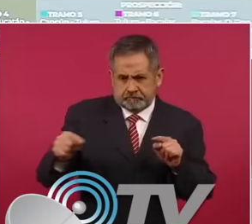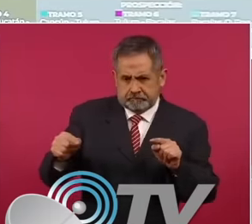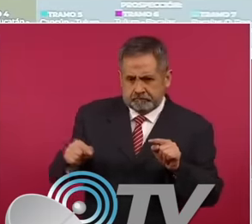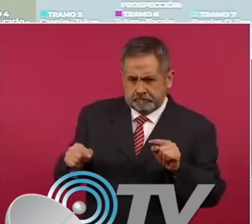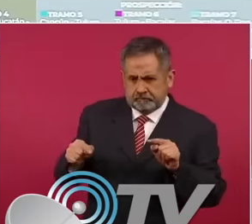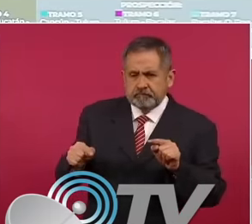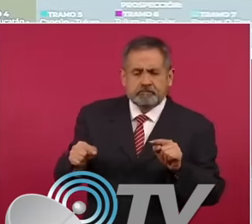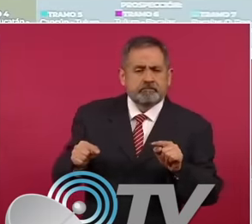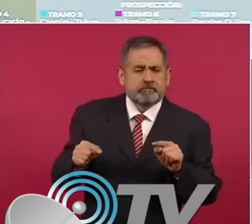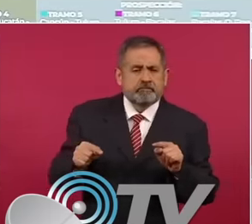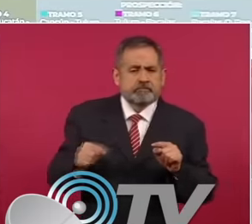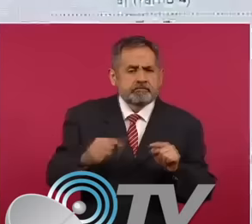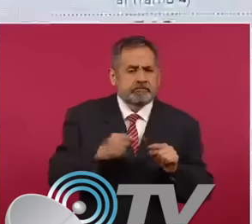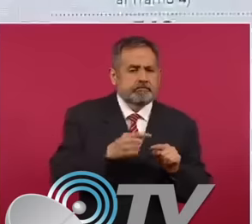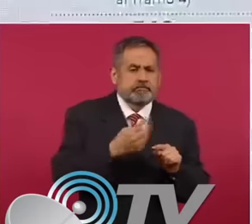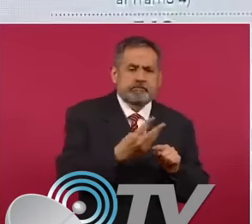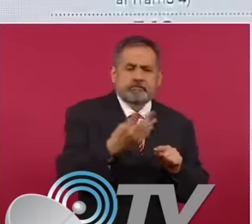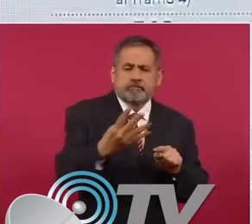Está aquí.